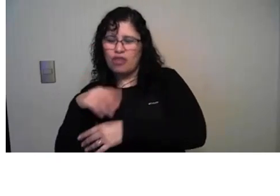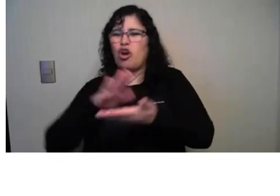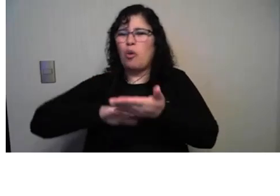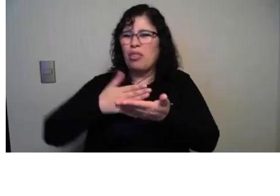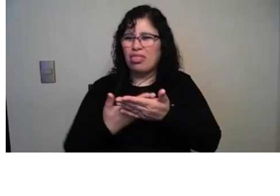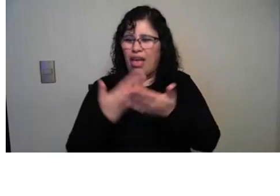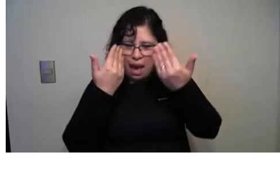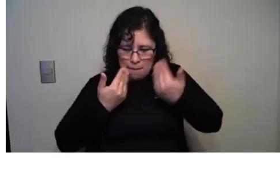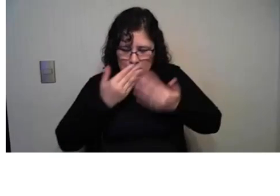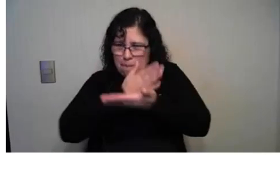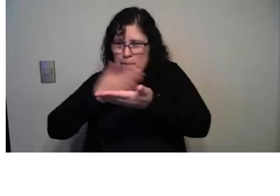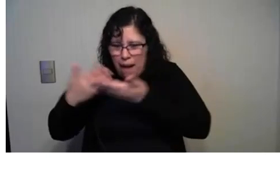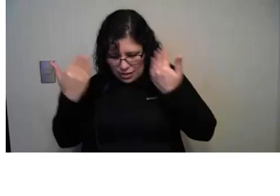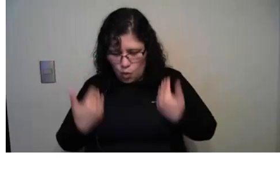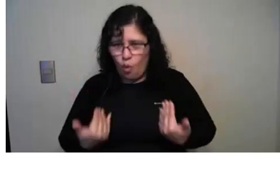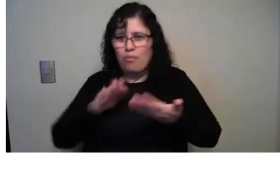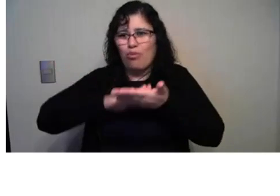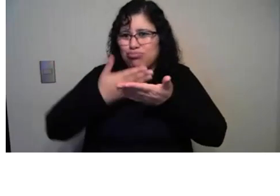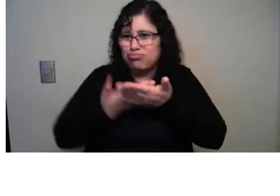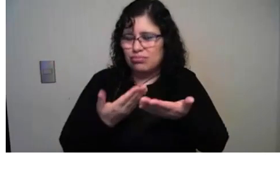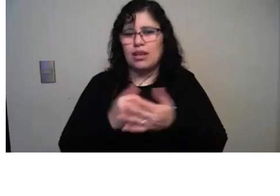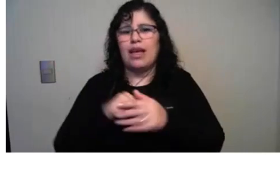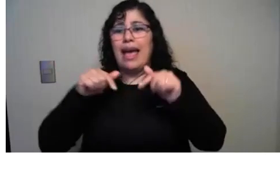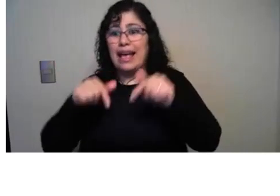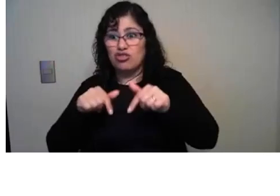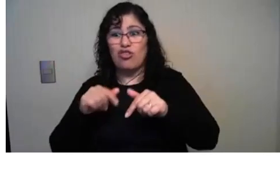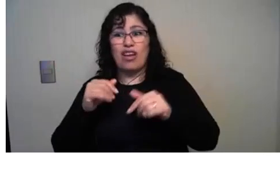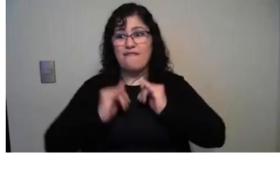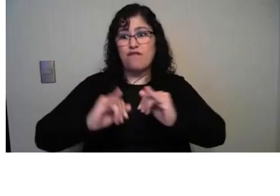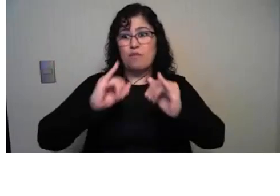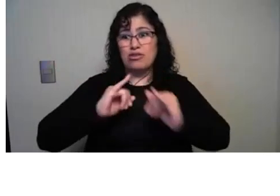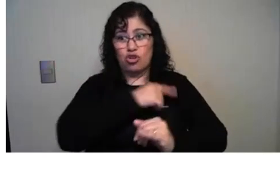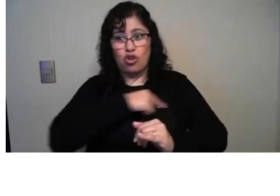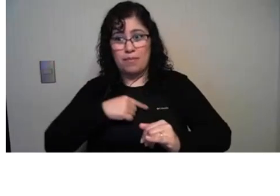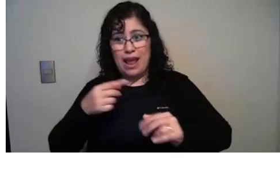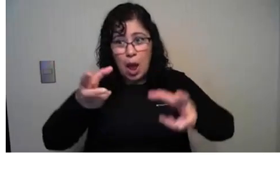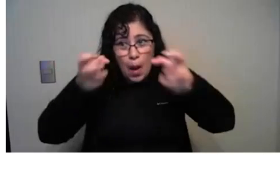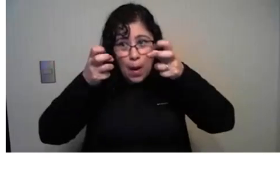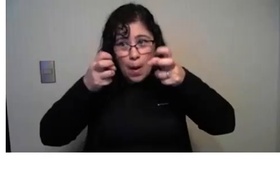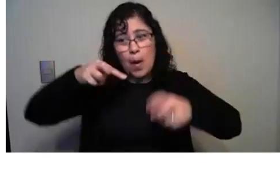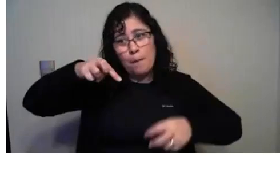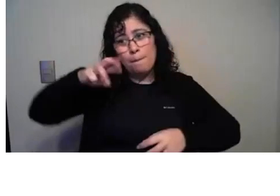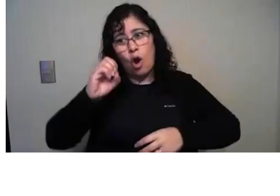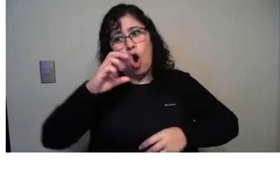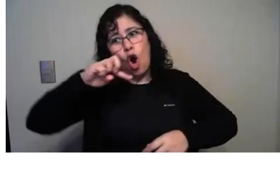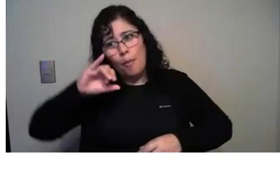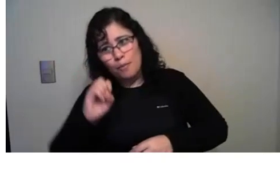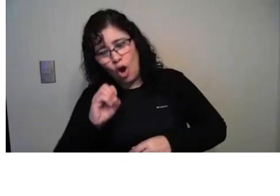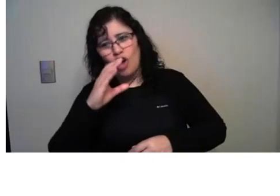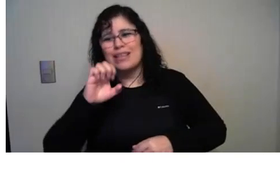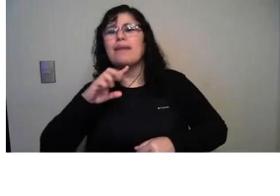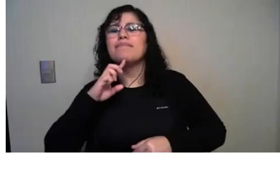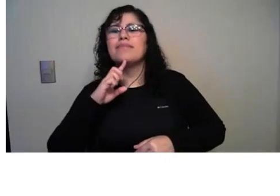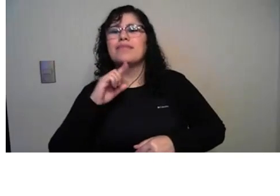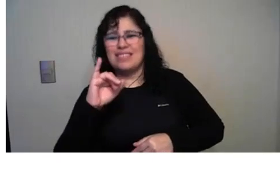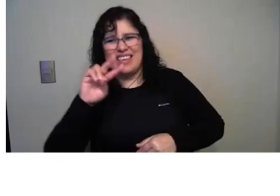Por tanto, es información propioceptiva. Y luego, finalmente, vamos a tener información que